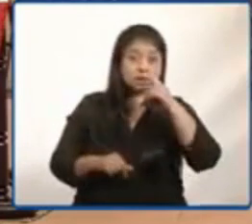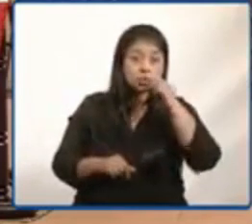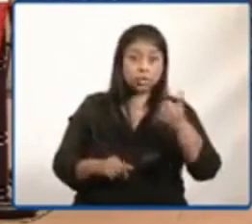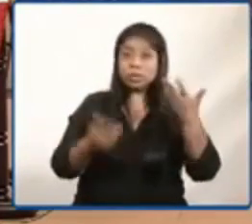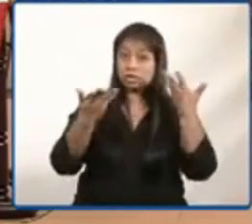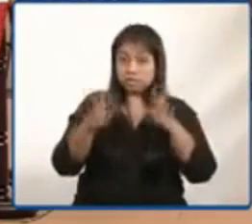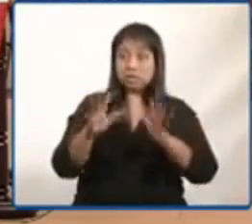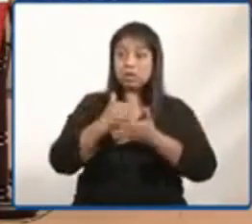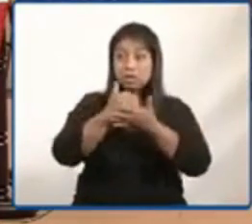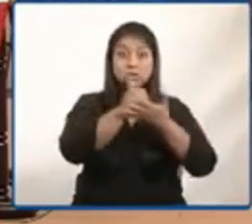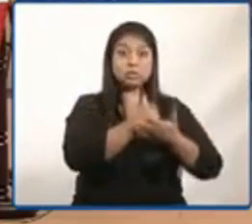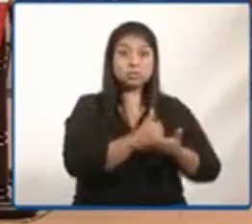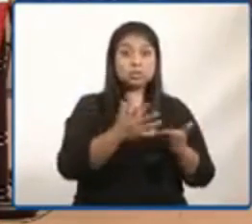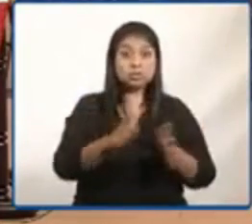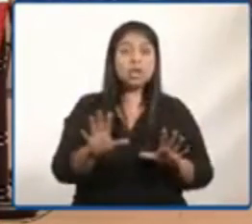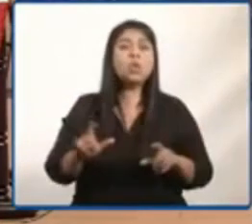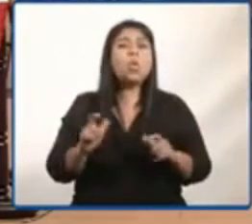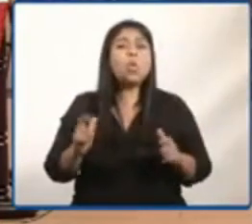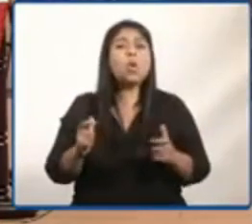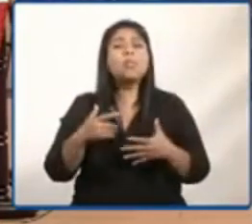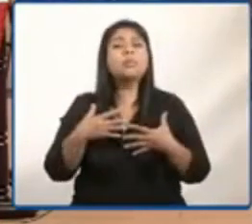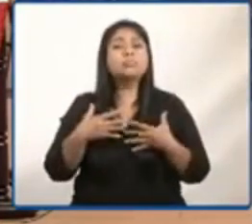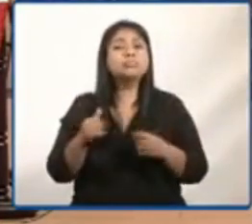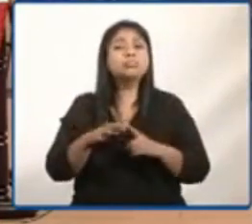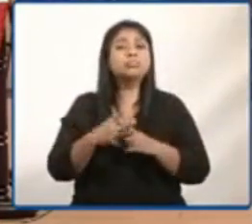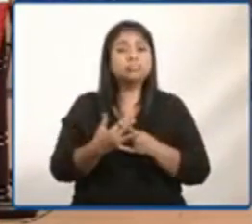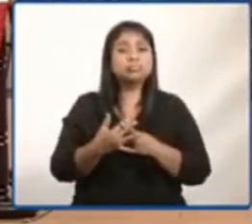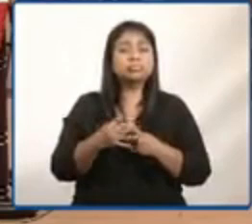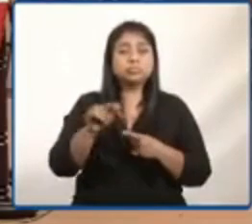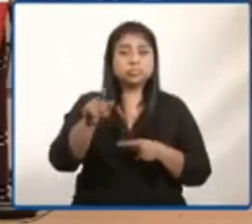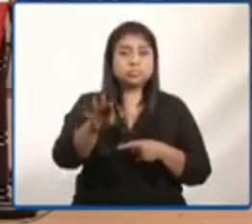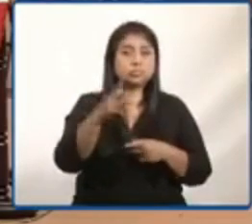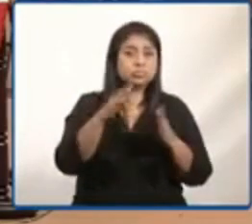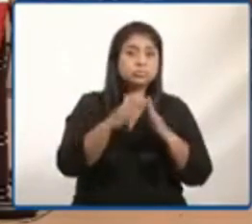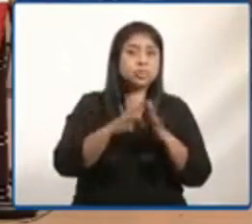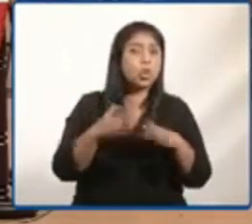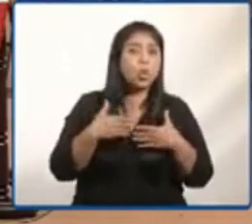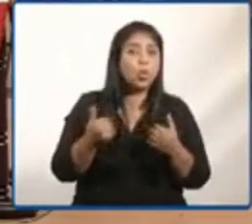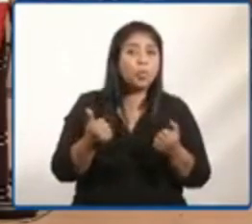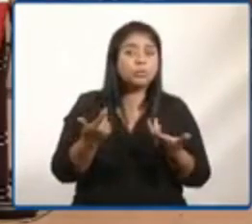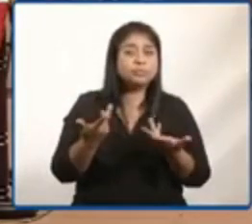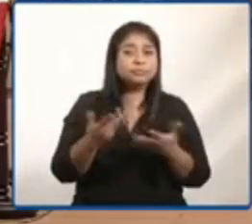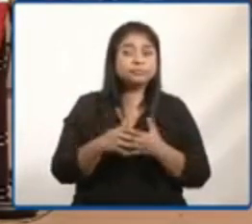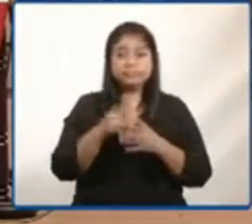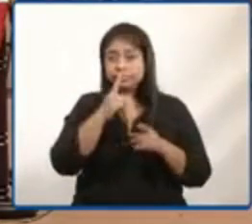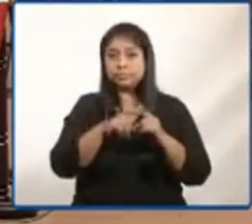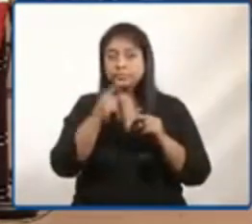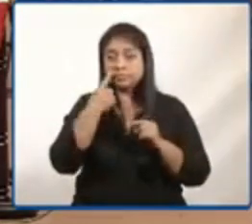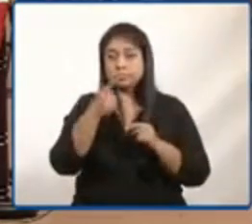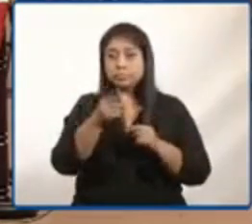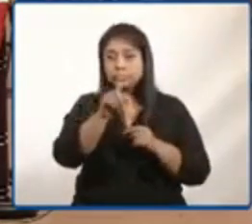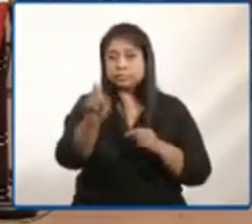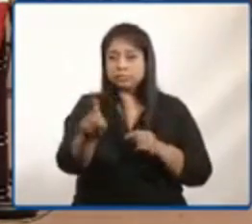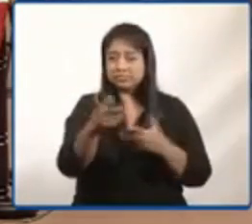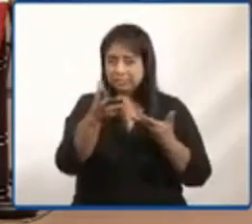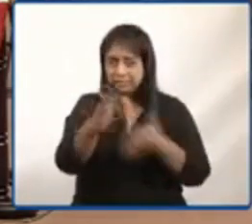les ha ayudado? ¿Cómo está su situación habitacional en este momento? Y sé que tal vez es un poco prematuro, pero ¿ya se